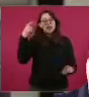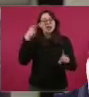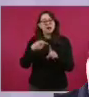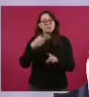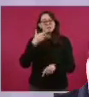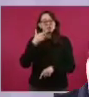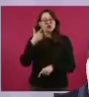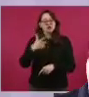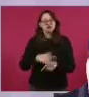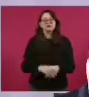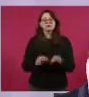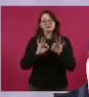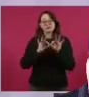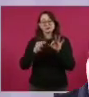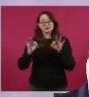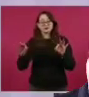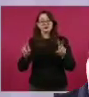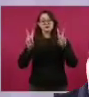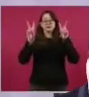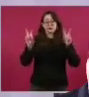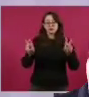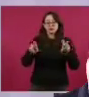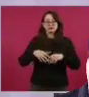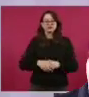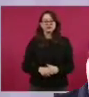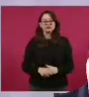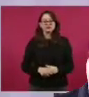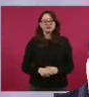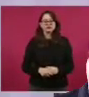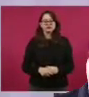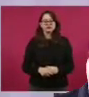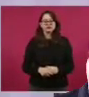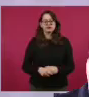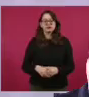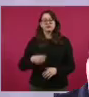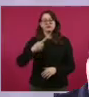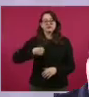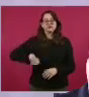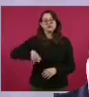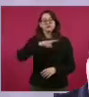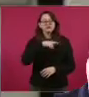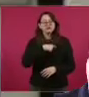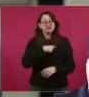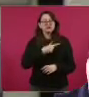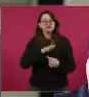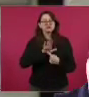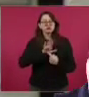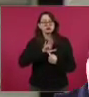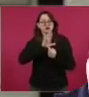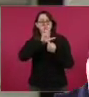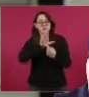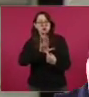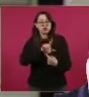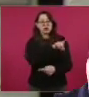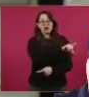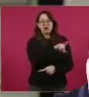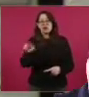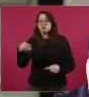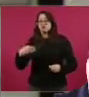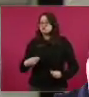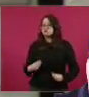Dar el ejemplo no es la mejor manera de inspirar a los demás. Es la única. El